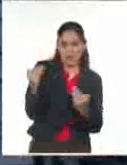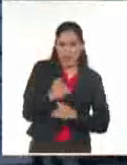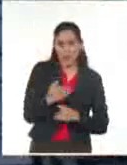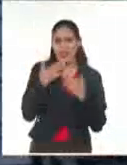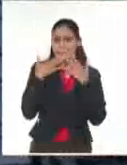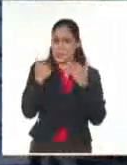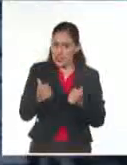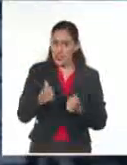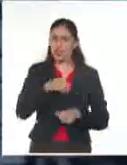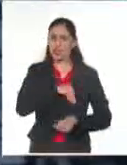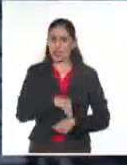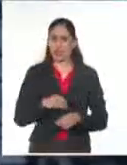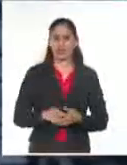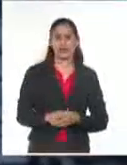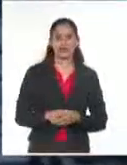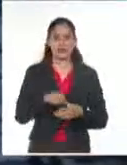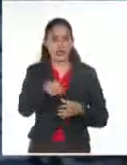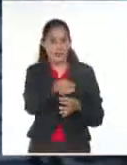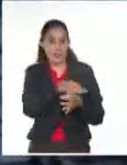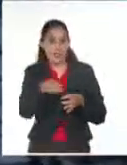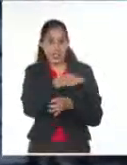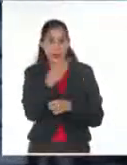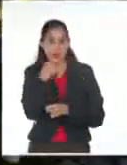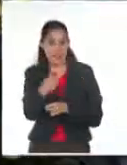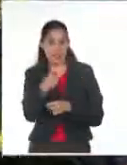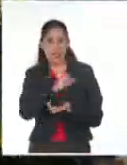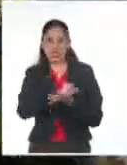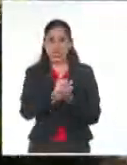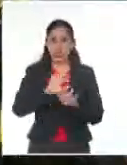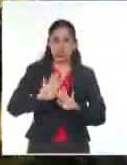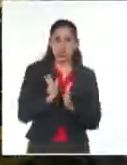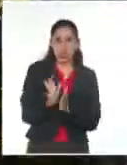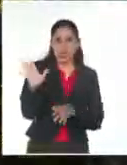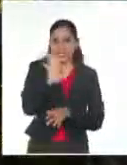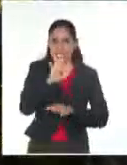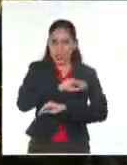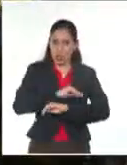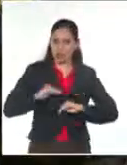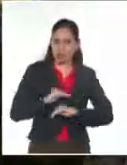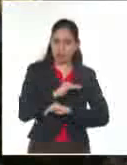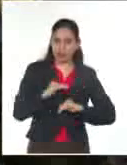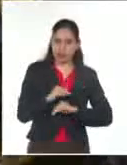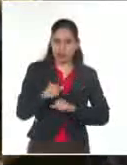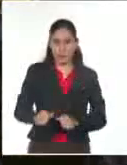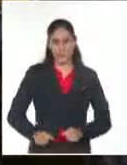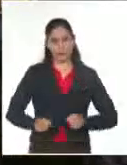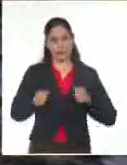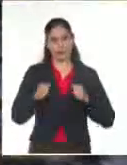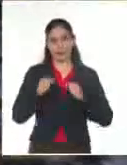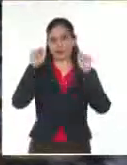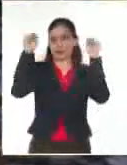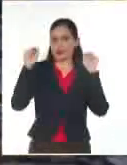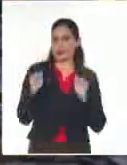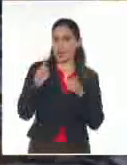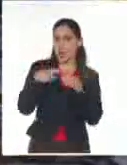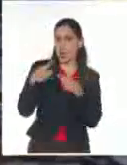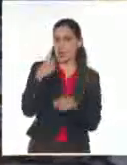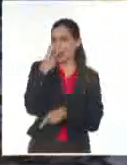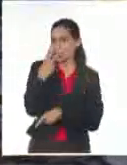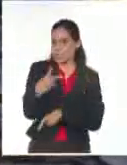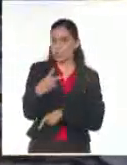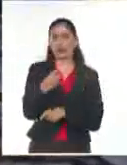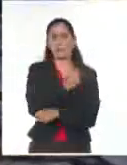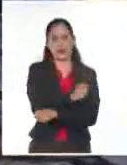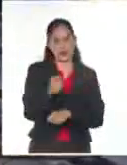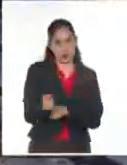pasar. En Cabaiwán están al servicio de la población 5 gimnasios biosaludables, los cuales son atendidos por profesores de la cultura física.